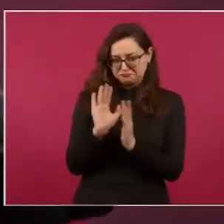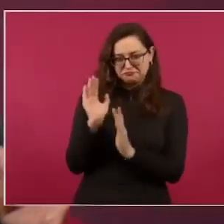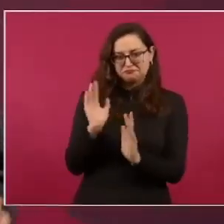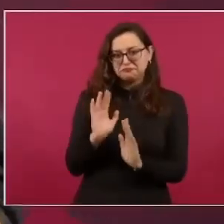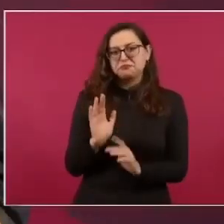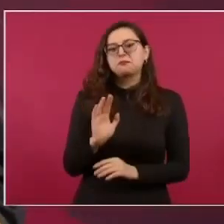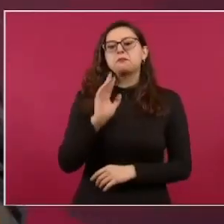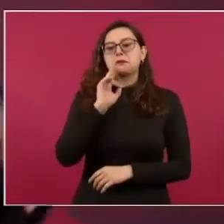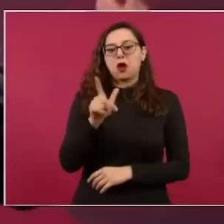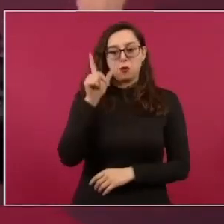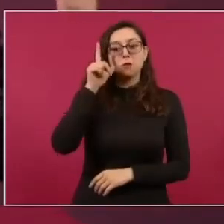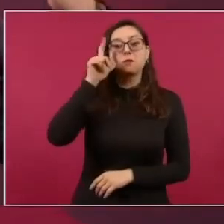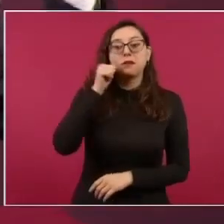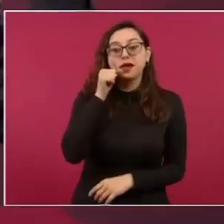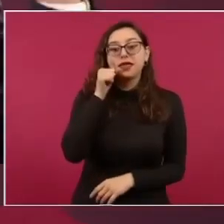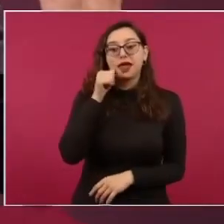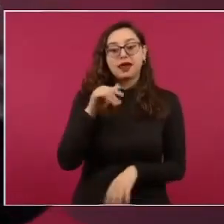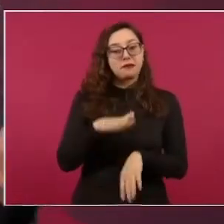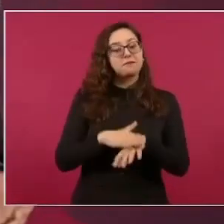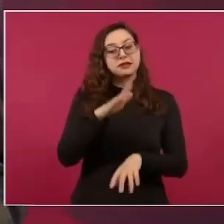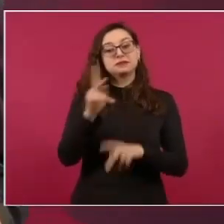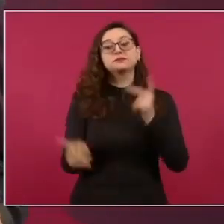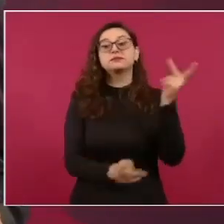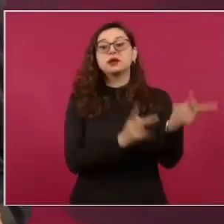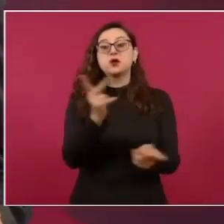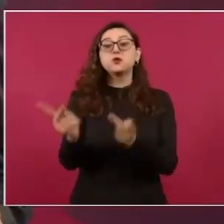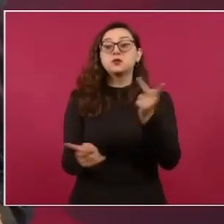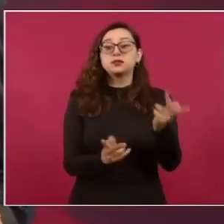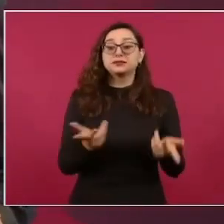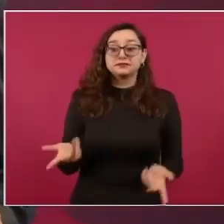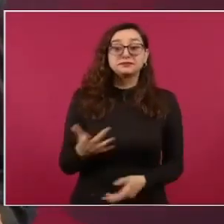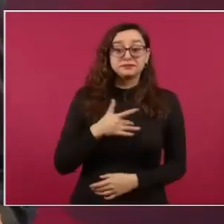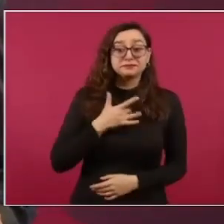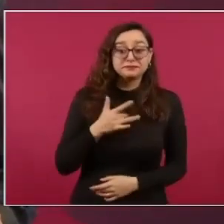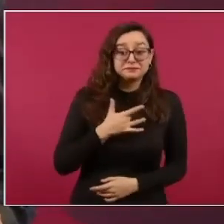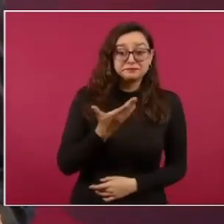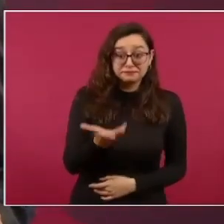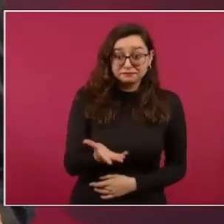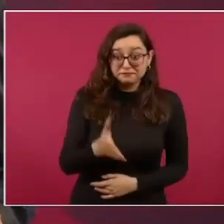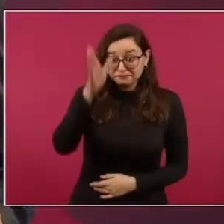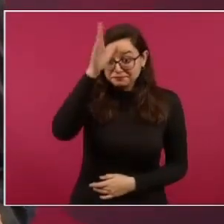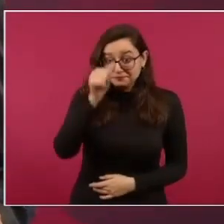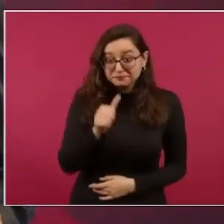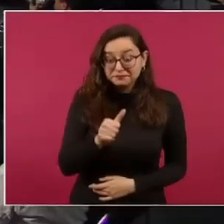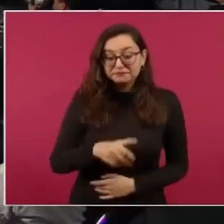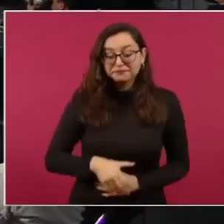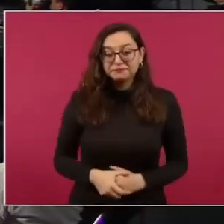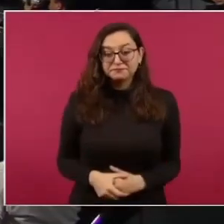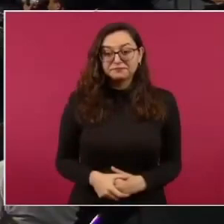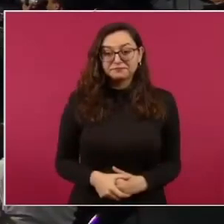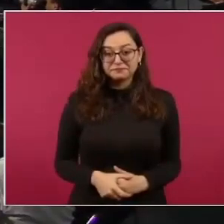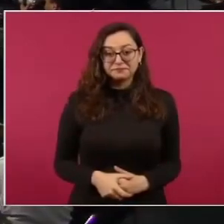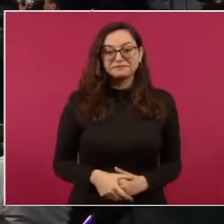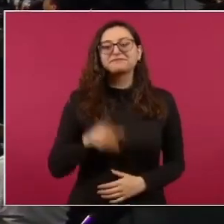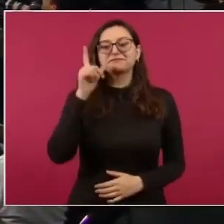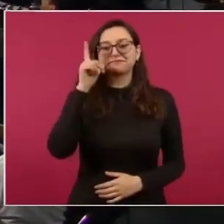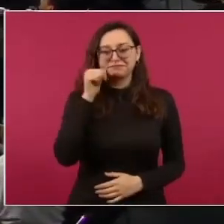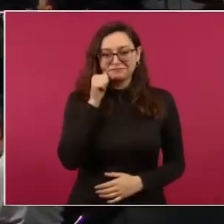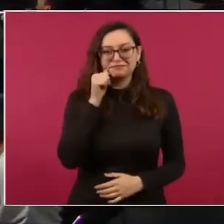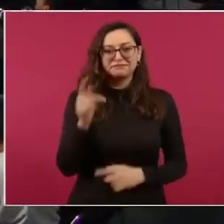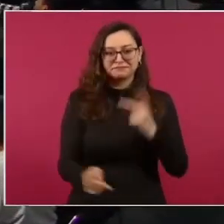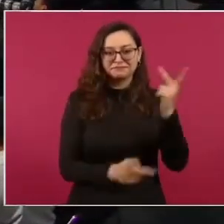que exponer y que sean puras preguntas y respuestas. ¿De acuerdo? Mañana lo